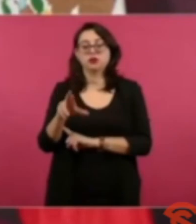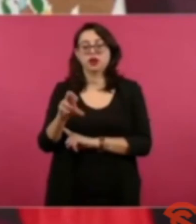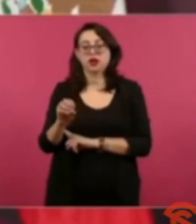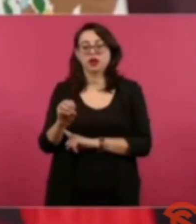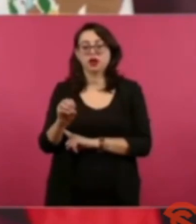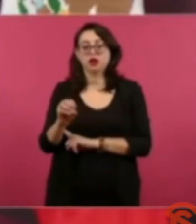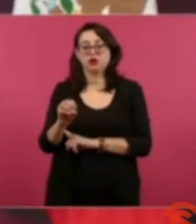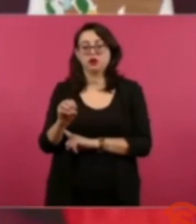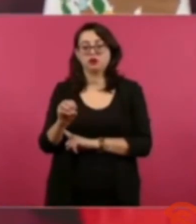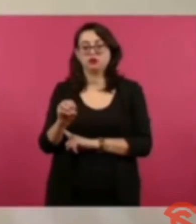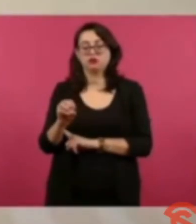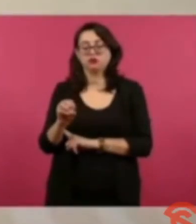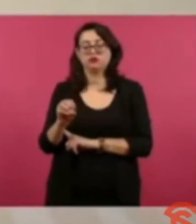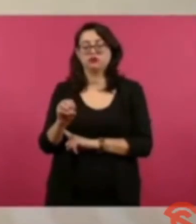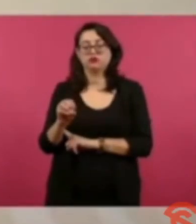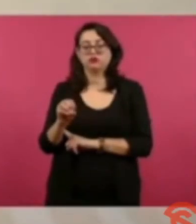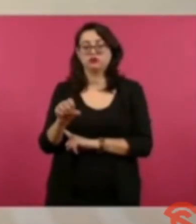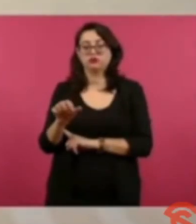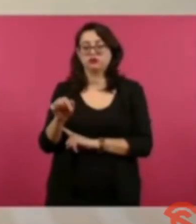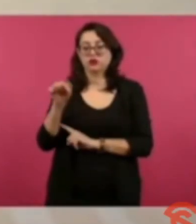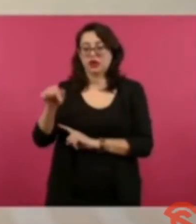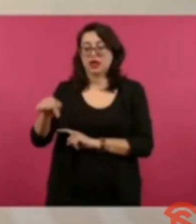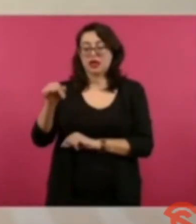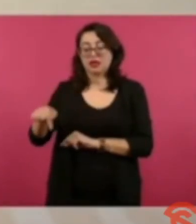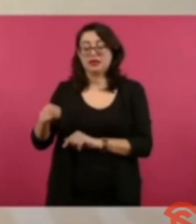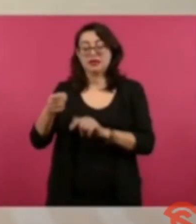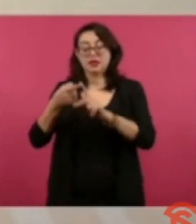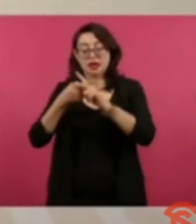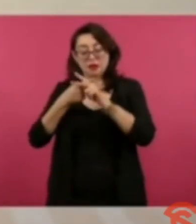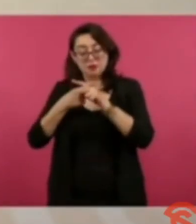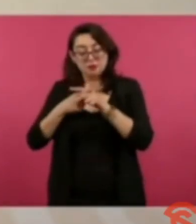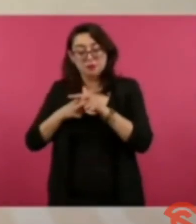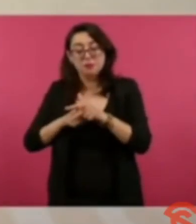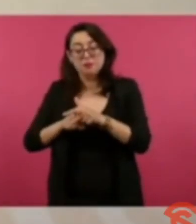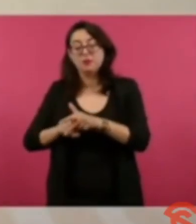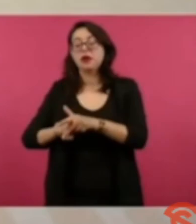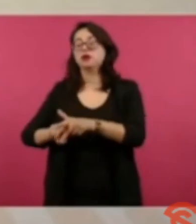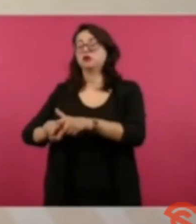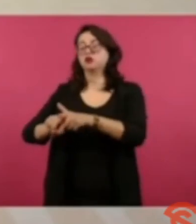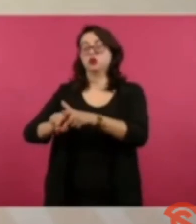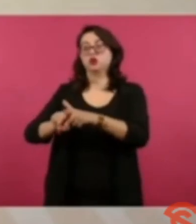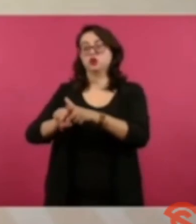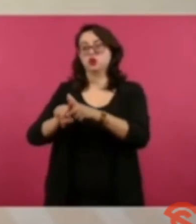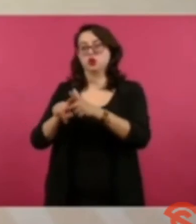Ahí era el centro del movimiento ferrocarrilero de Vallejo.